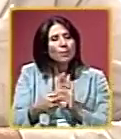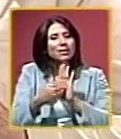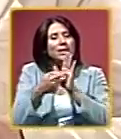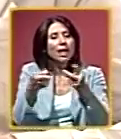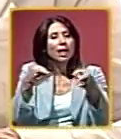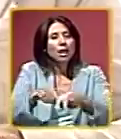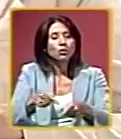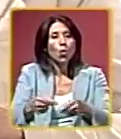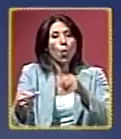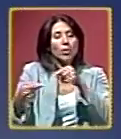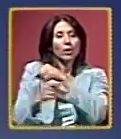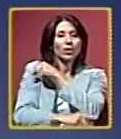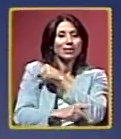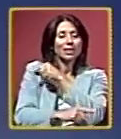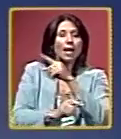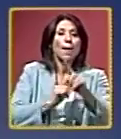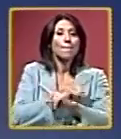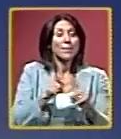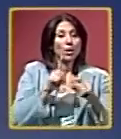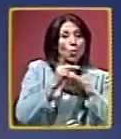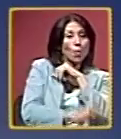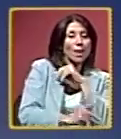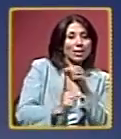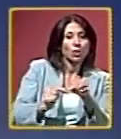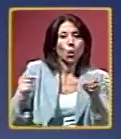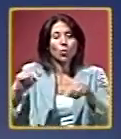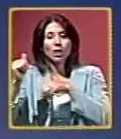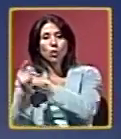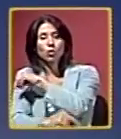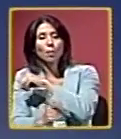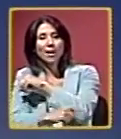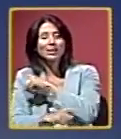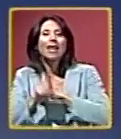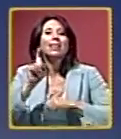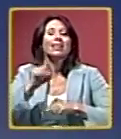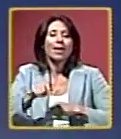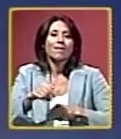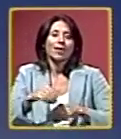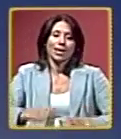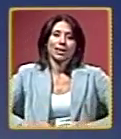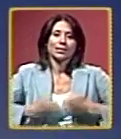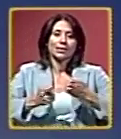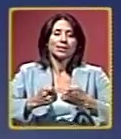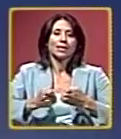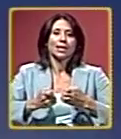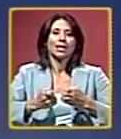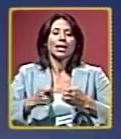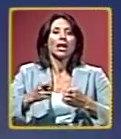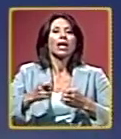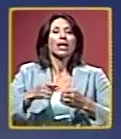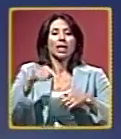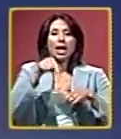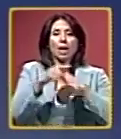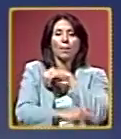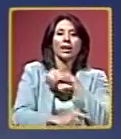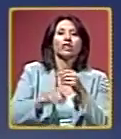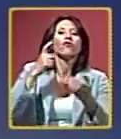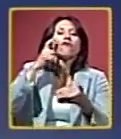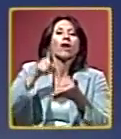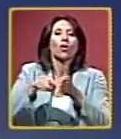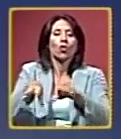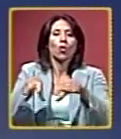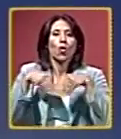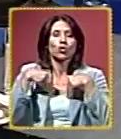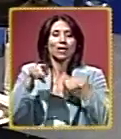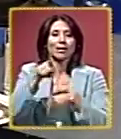pero para que un Estado pueda presentarlo contra otro Estado tiene que haber un reconocimiento de esa potestad por parte